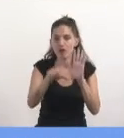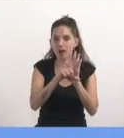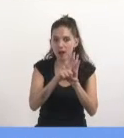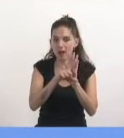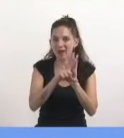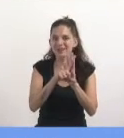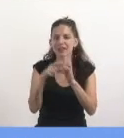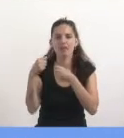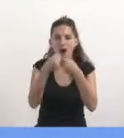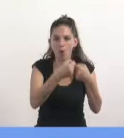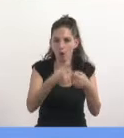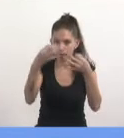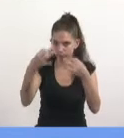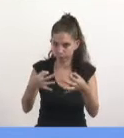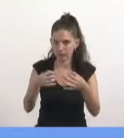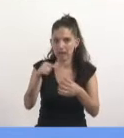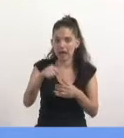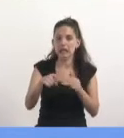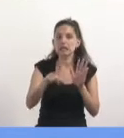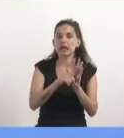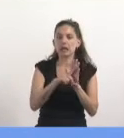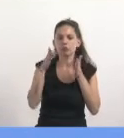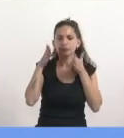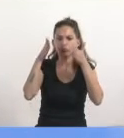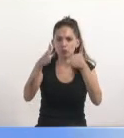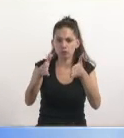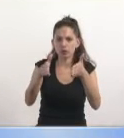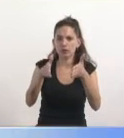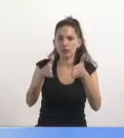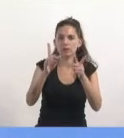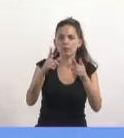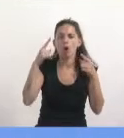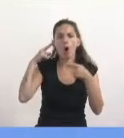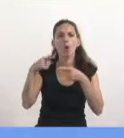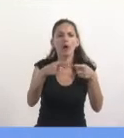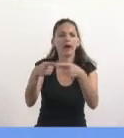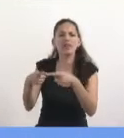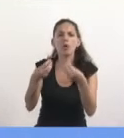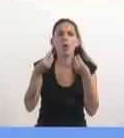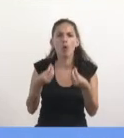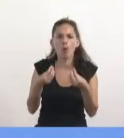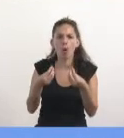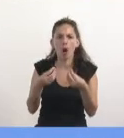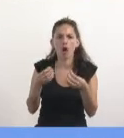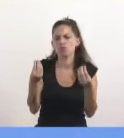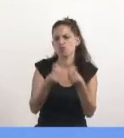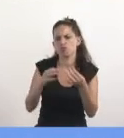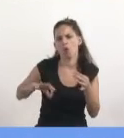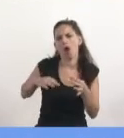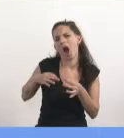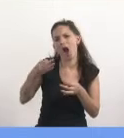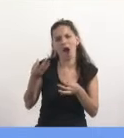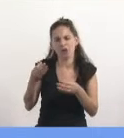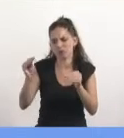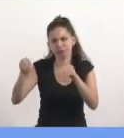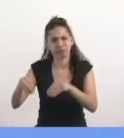importante que tendría que y en este marco de la ley de concertación y sobre los objetivos que tratamos, vivimos muchos años los argentinos de frustración, no